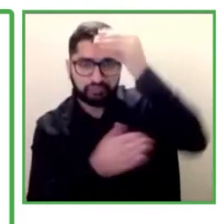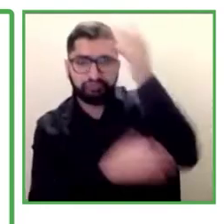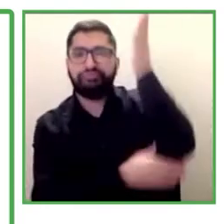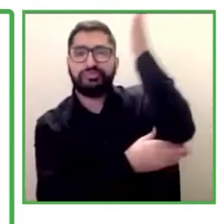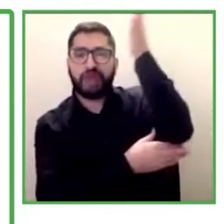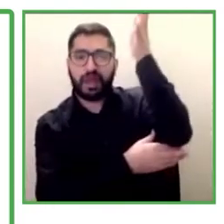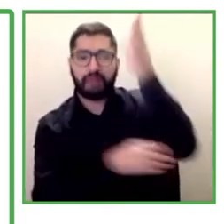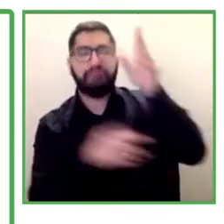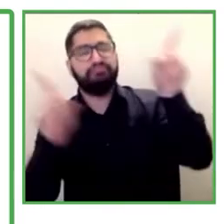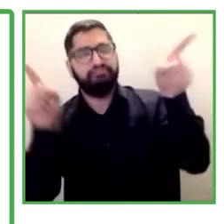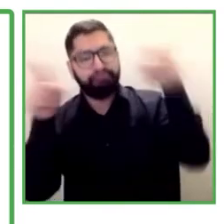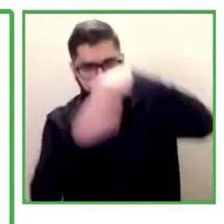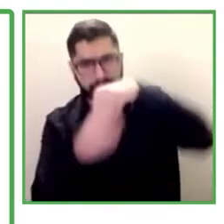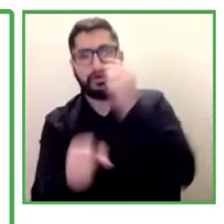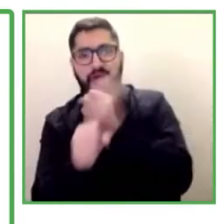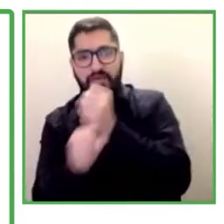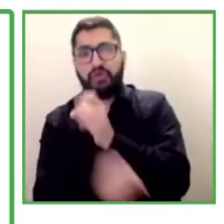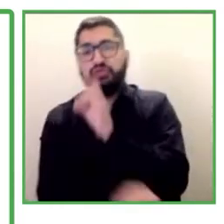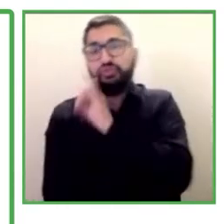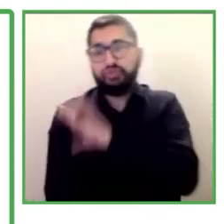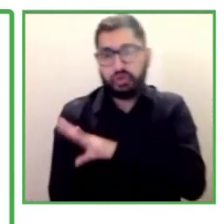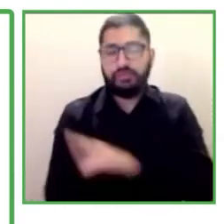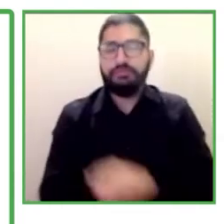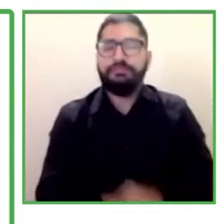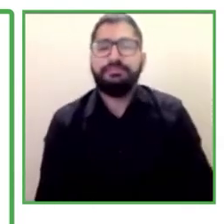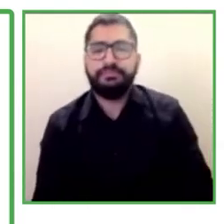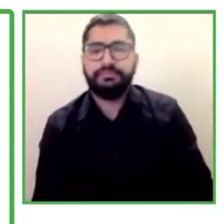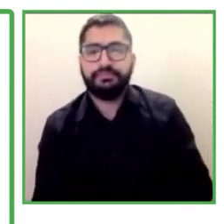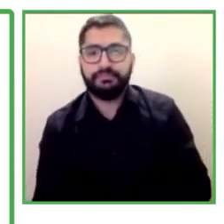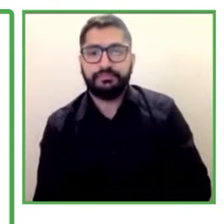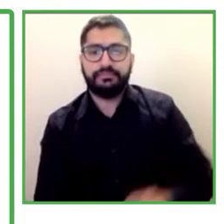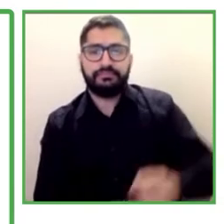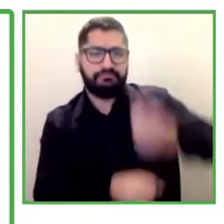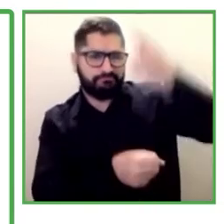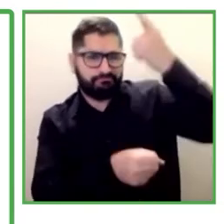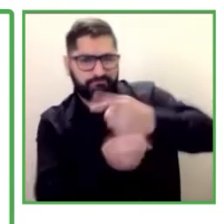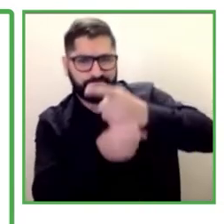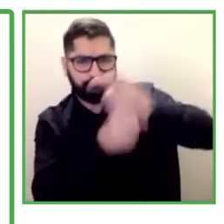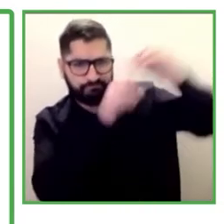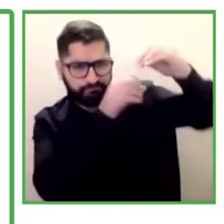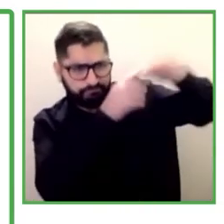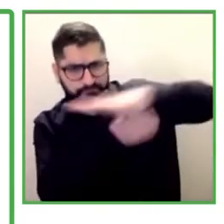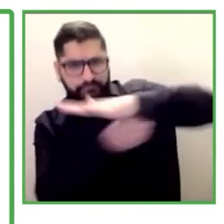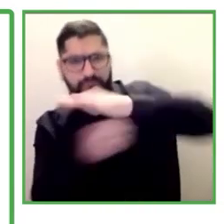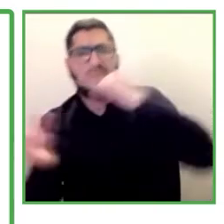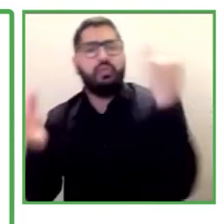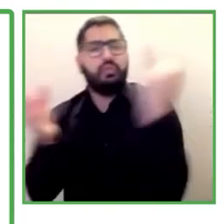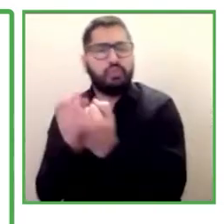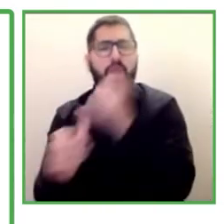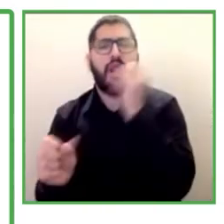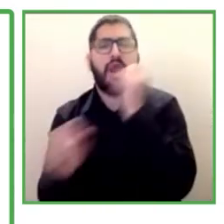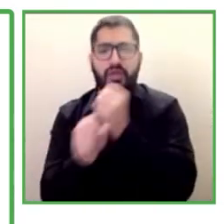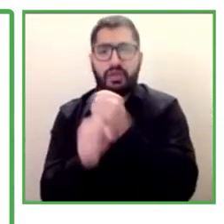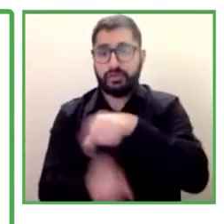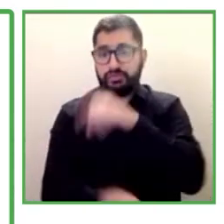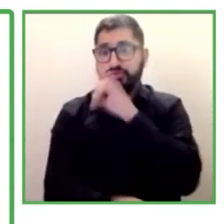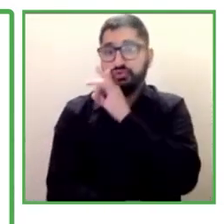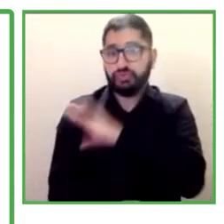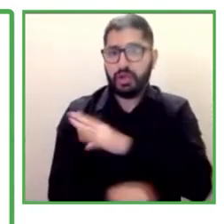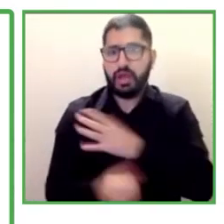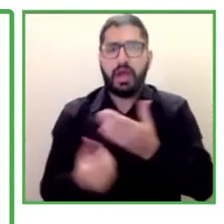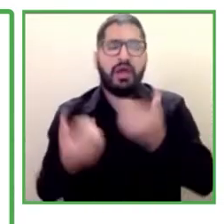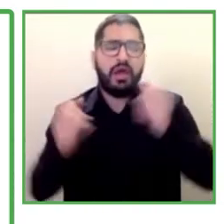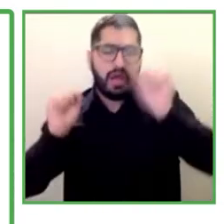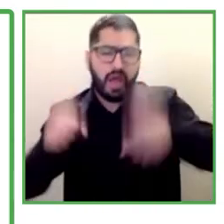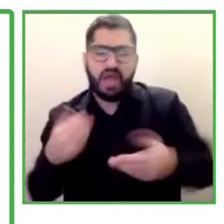el mandato de, en el caso de inclusión laboral, de facilitar los procesos de formación